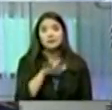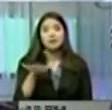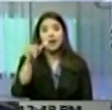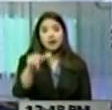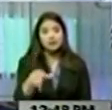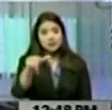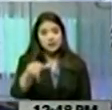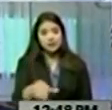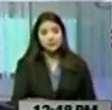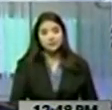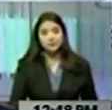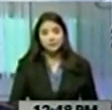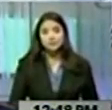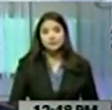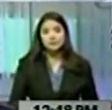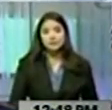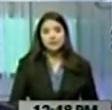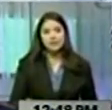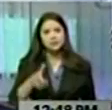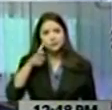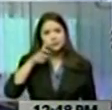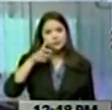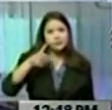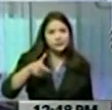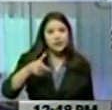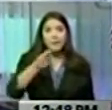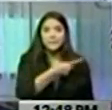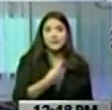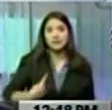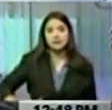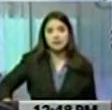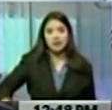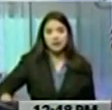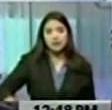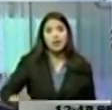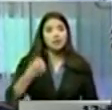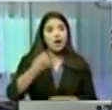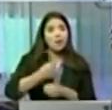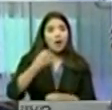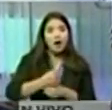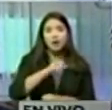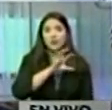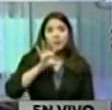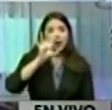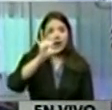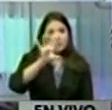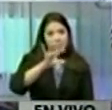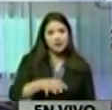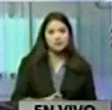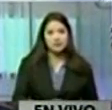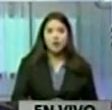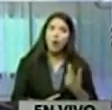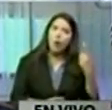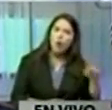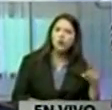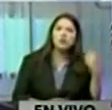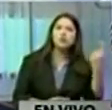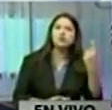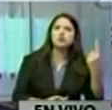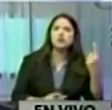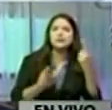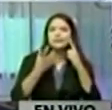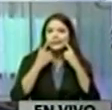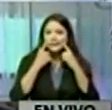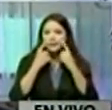comando presidencial, bajo la supervisión estricta de nuestro presidente, el presidente que está trabajando por la patria, mientras otros se ocupan de buscar la